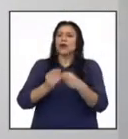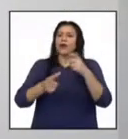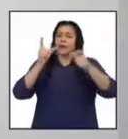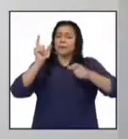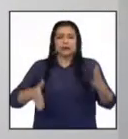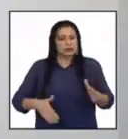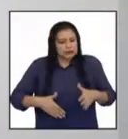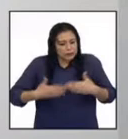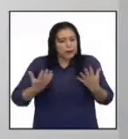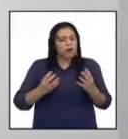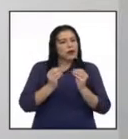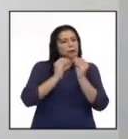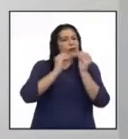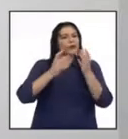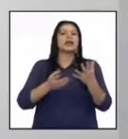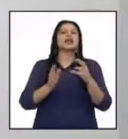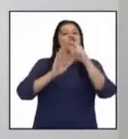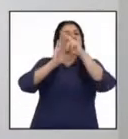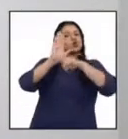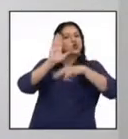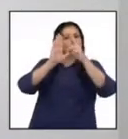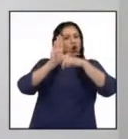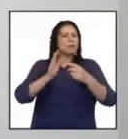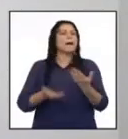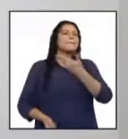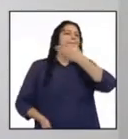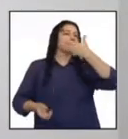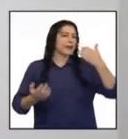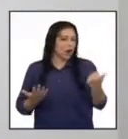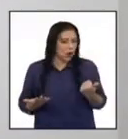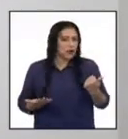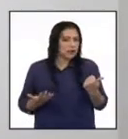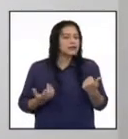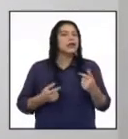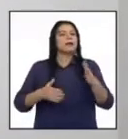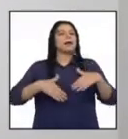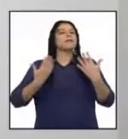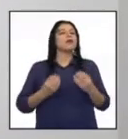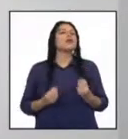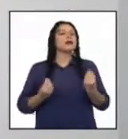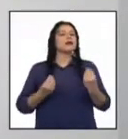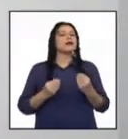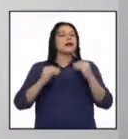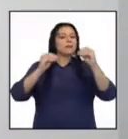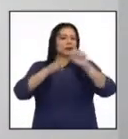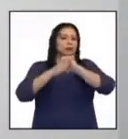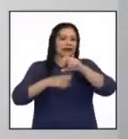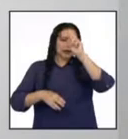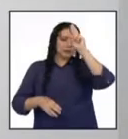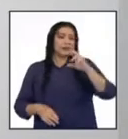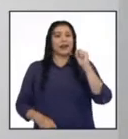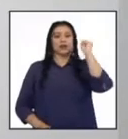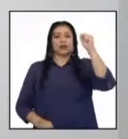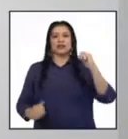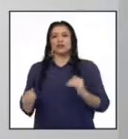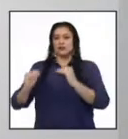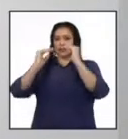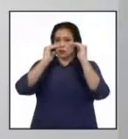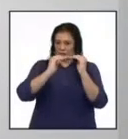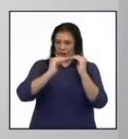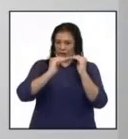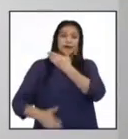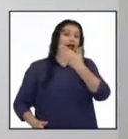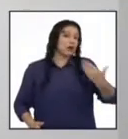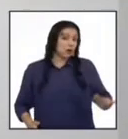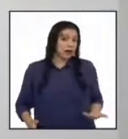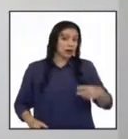se podrá implementar medidas más efectivas para ejercer los derechos con igualdad. El